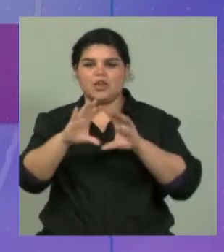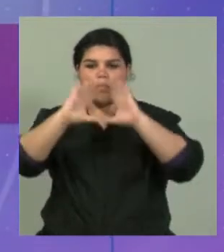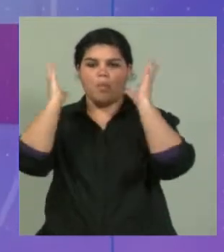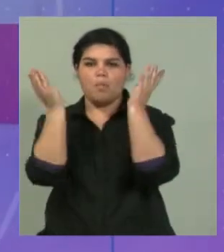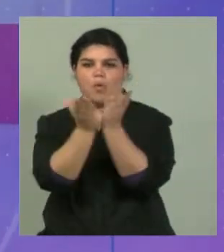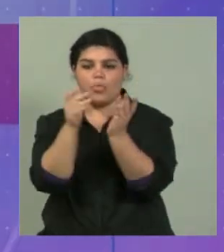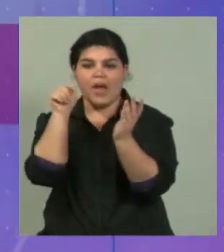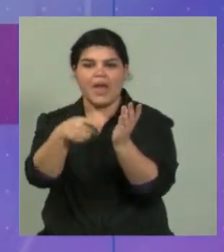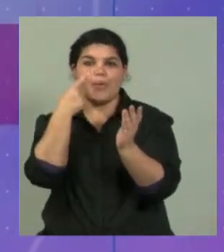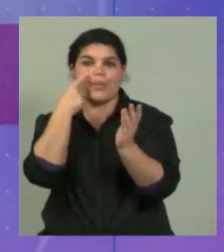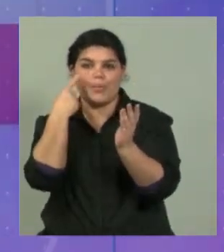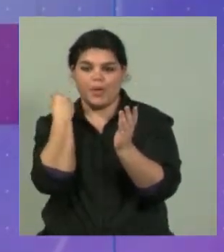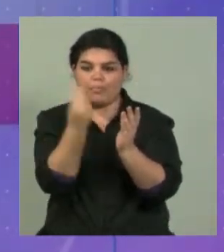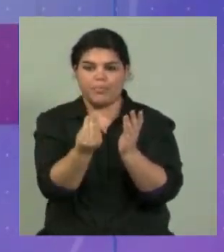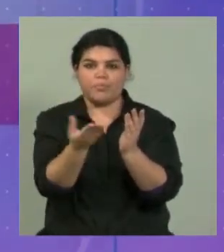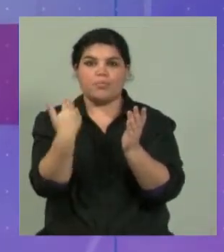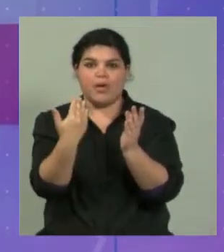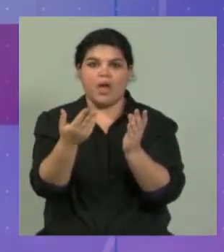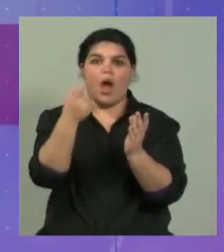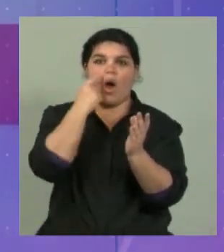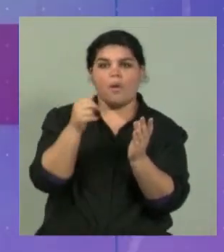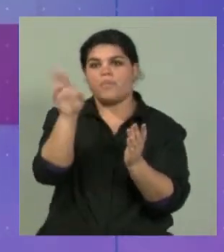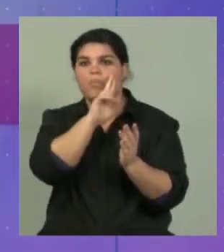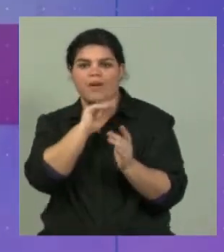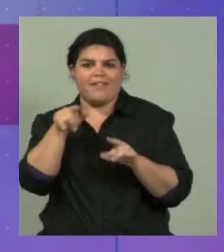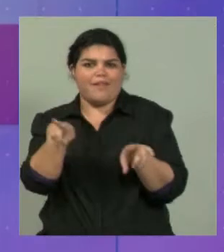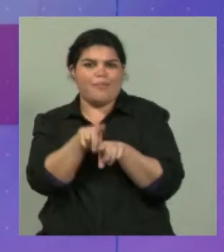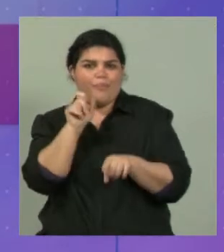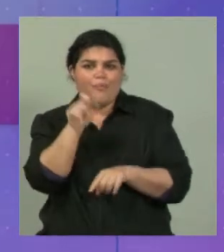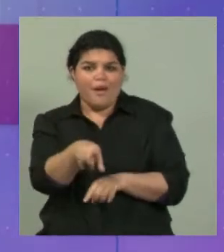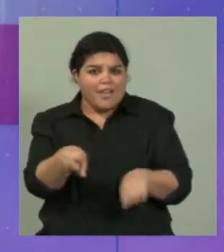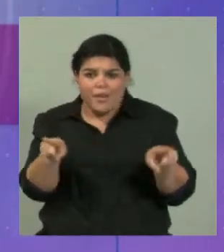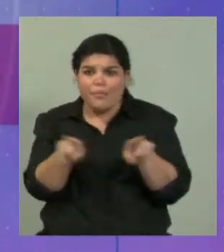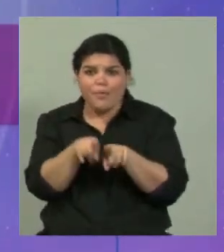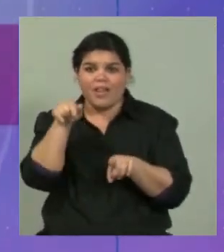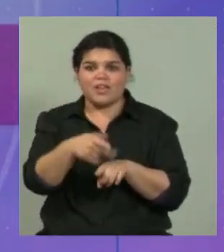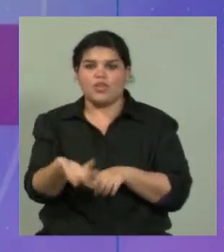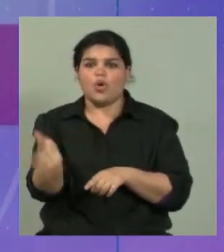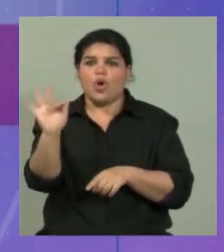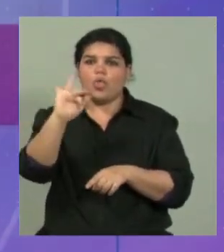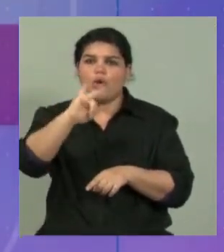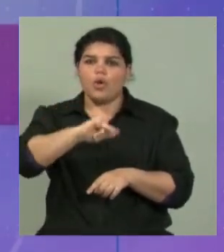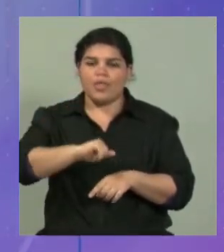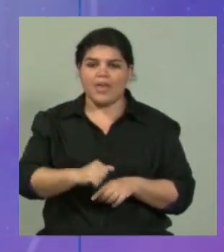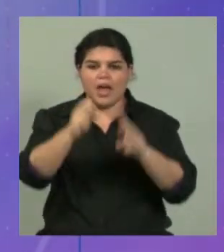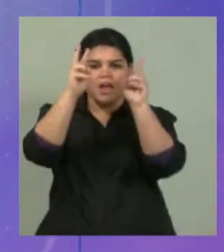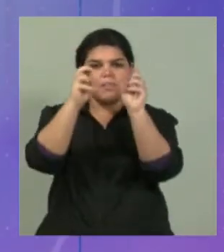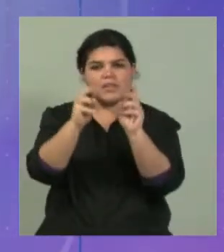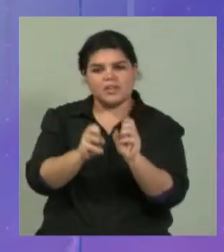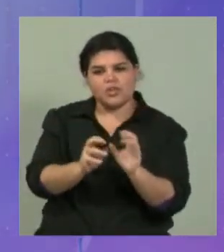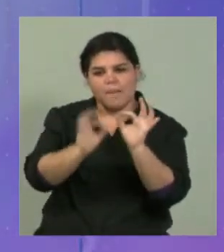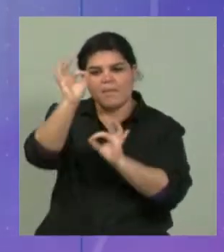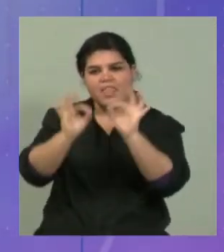vivir. Por eso, hombres y mujeres como vos llevan adelante todos los días del año investigaciones,